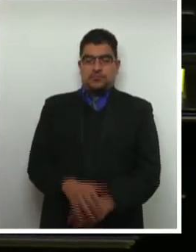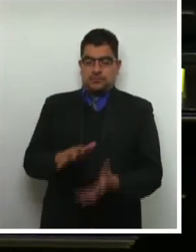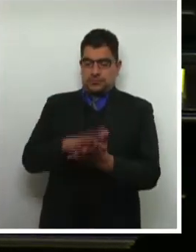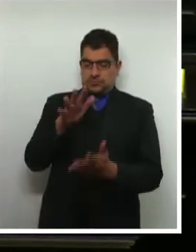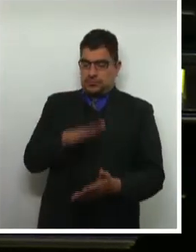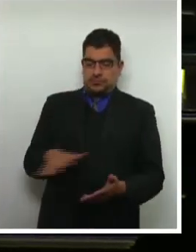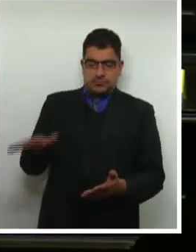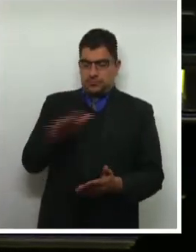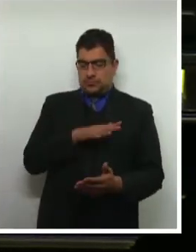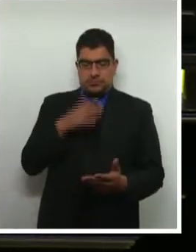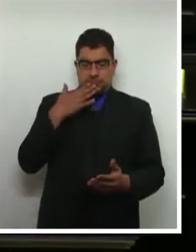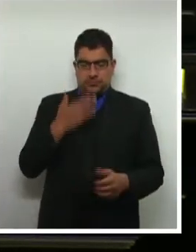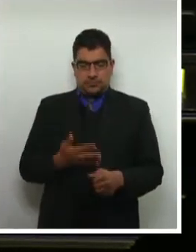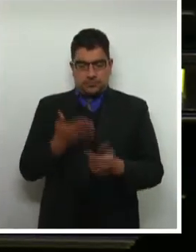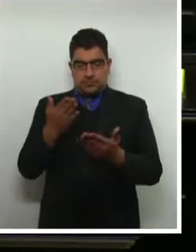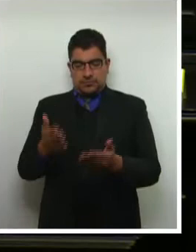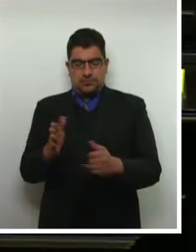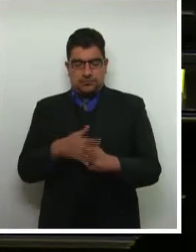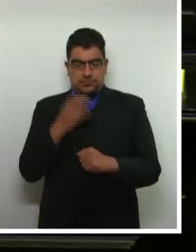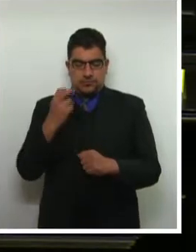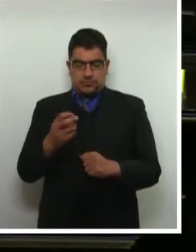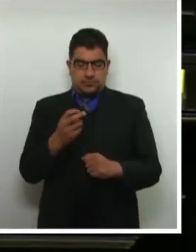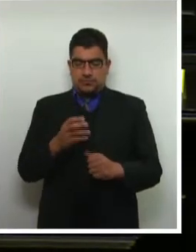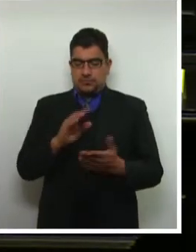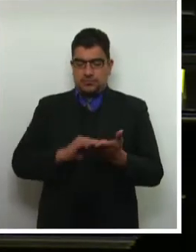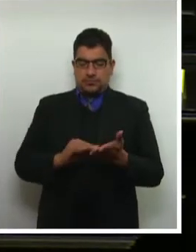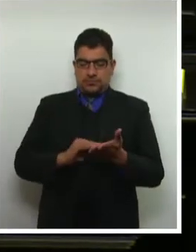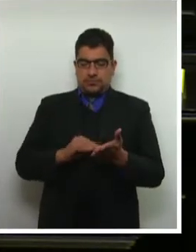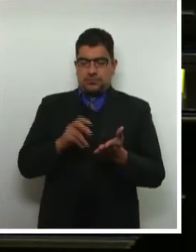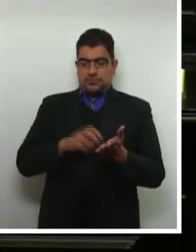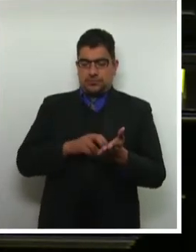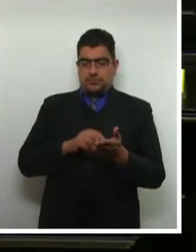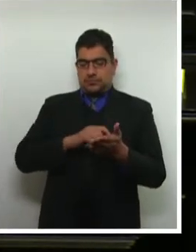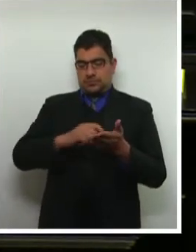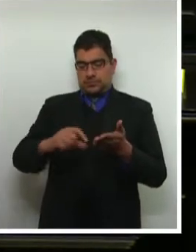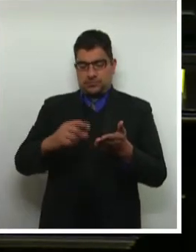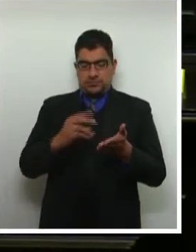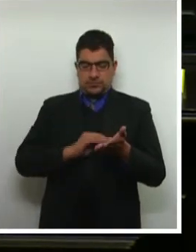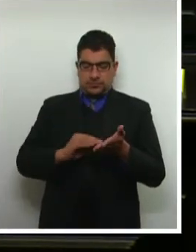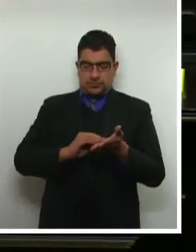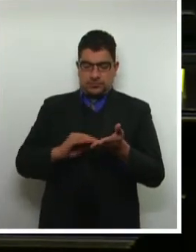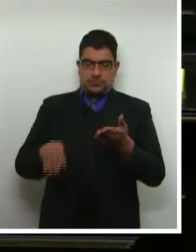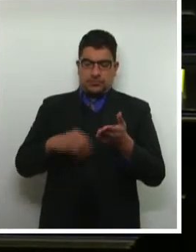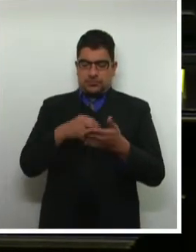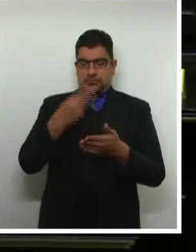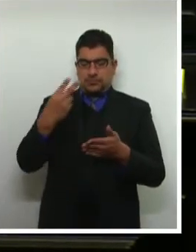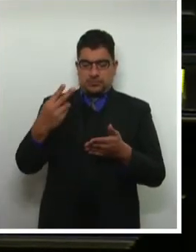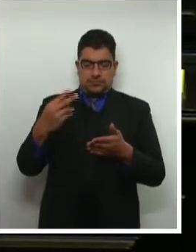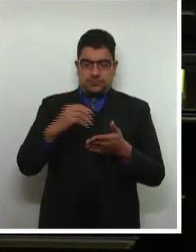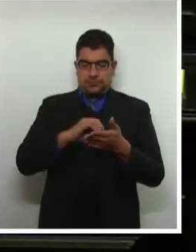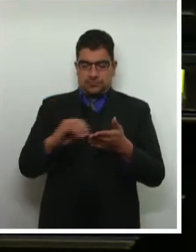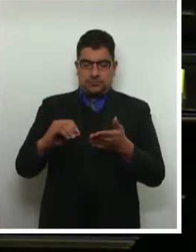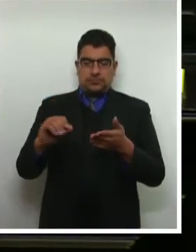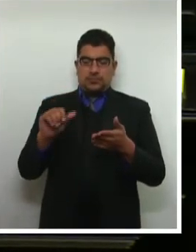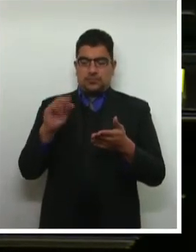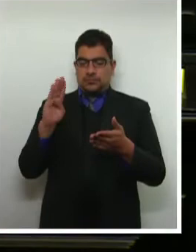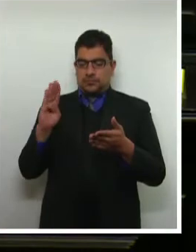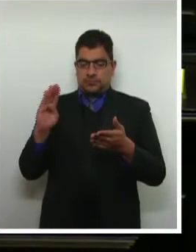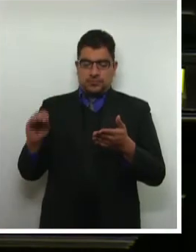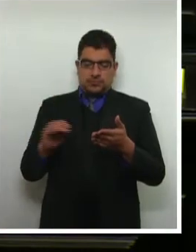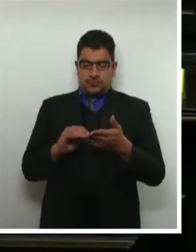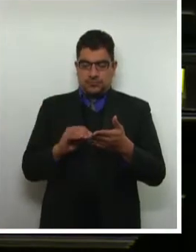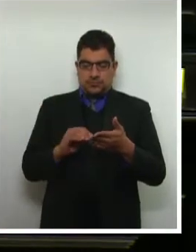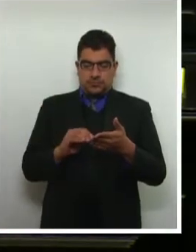Mayoría calificada y por tanto se suprime el segundo párrafo del numeral 2 del apartado B.